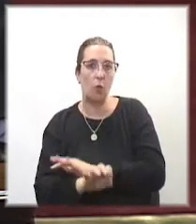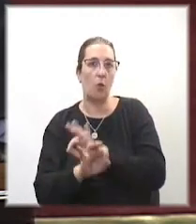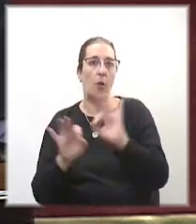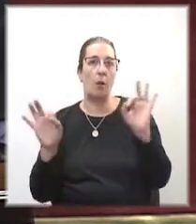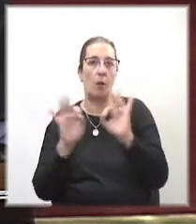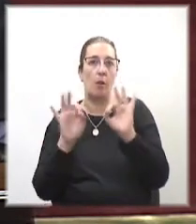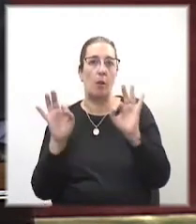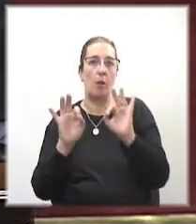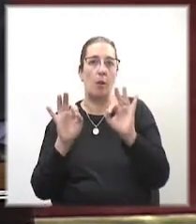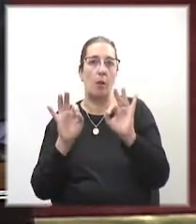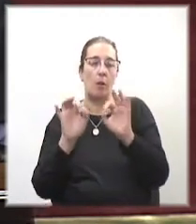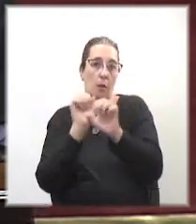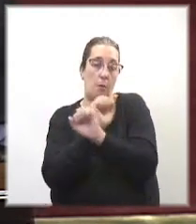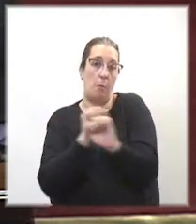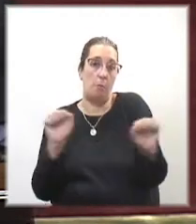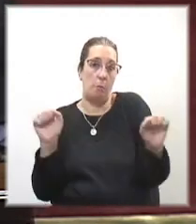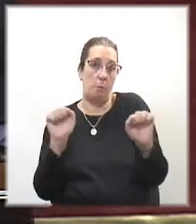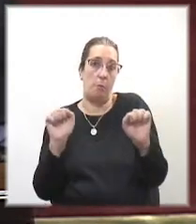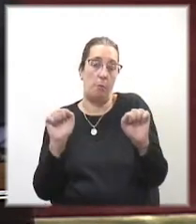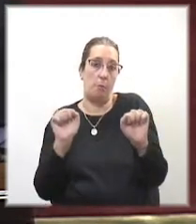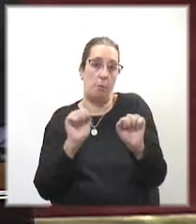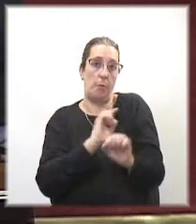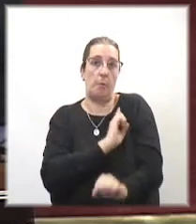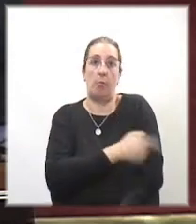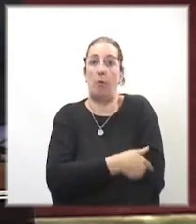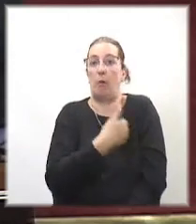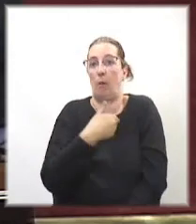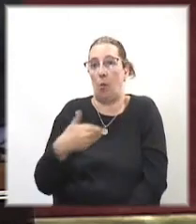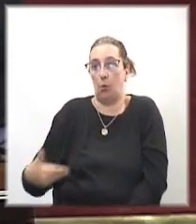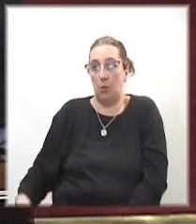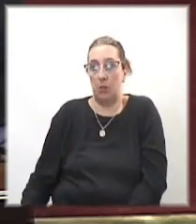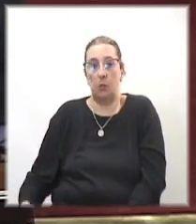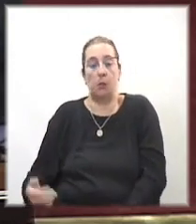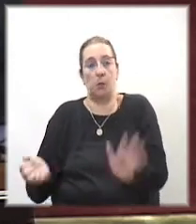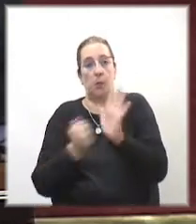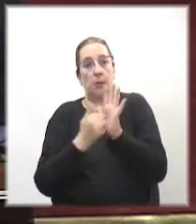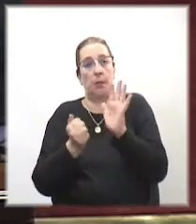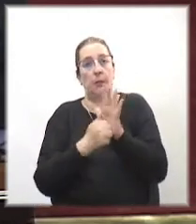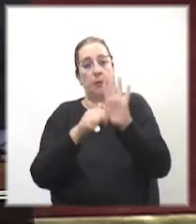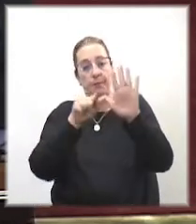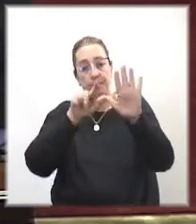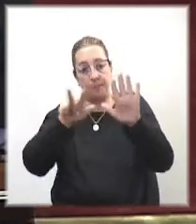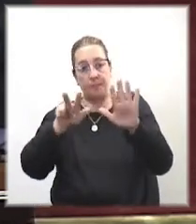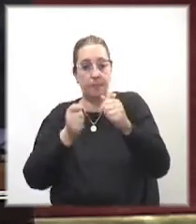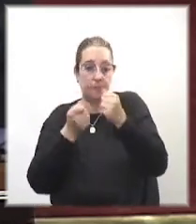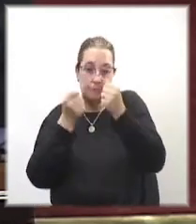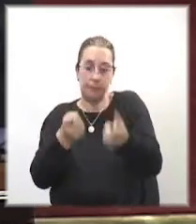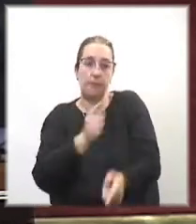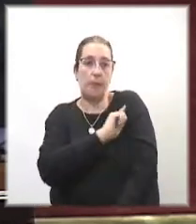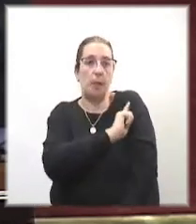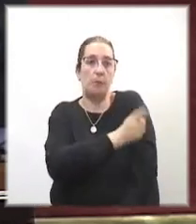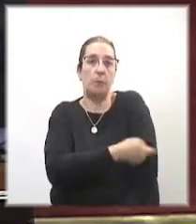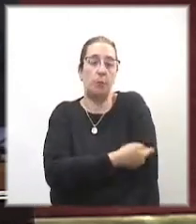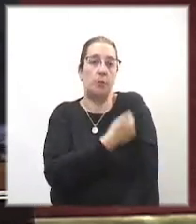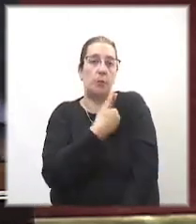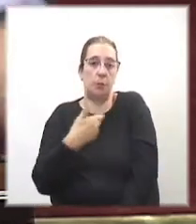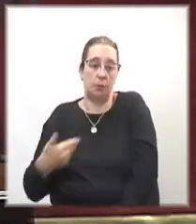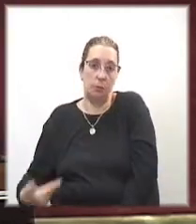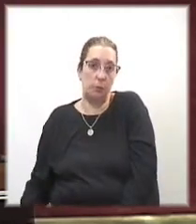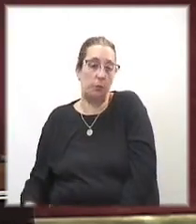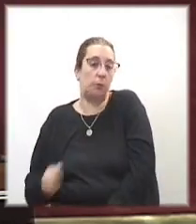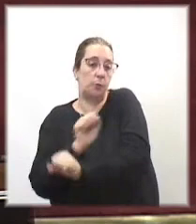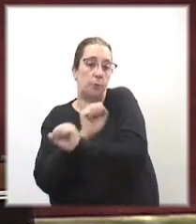siquiera con la potestad de que le pasaban al Poder Ejecutivo del artículo 78, que le daban las potestades al Poder Ejecutivo